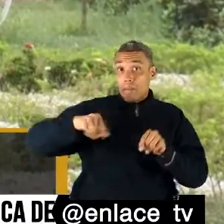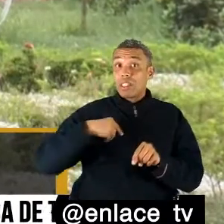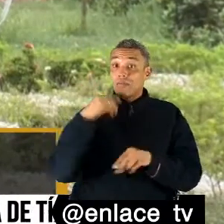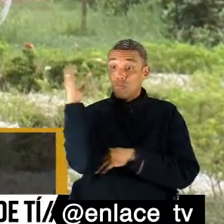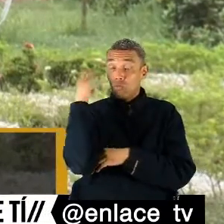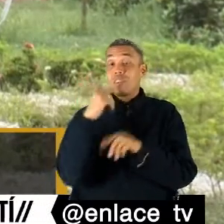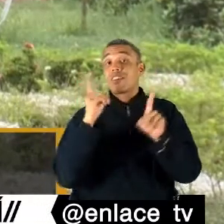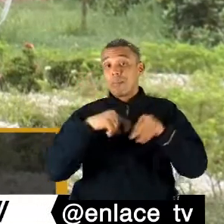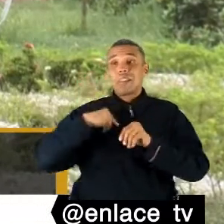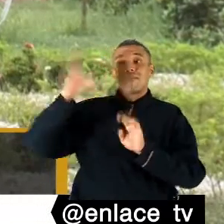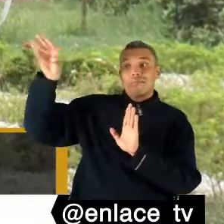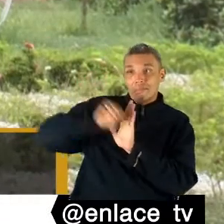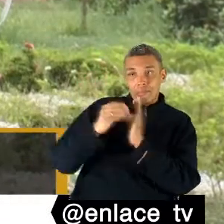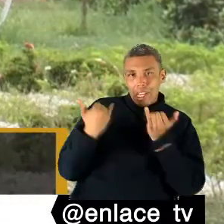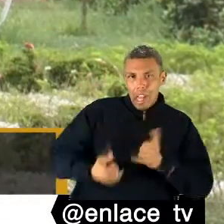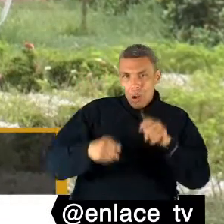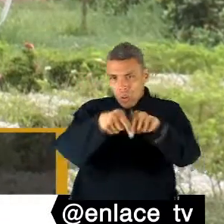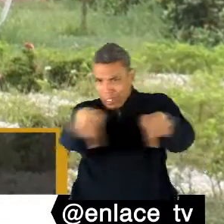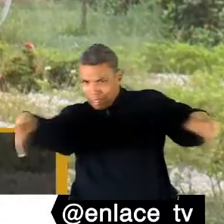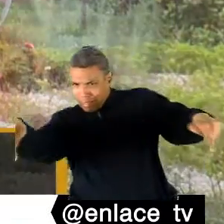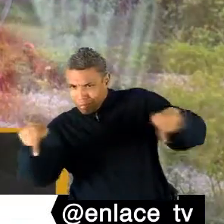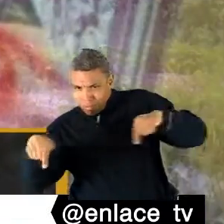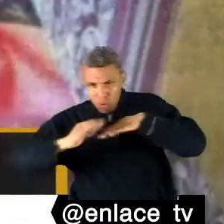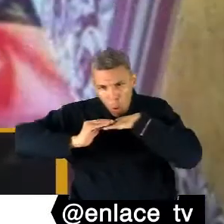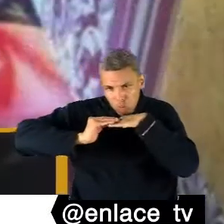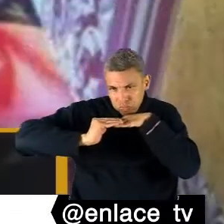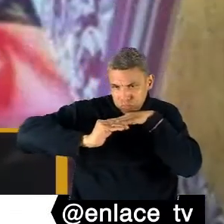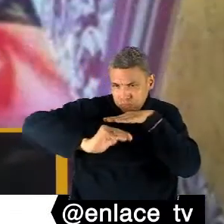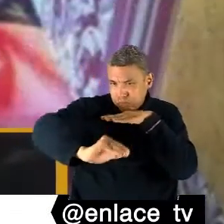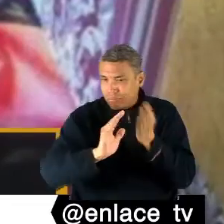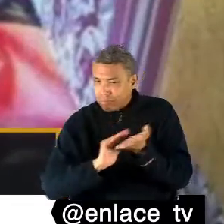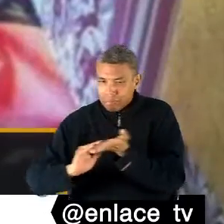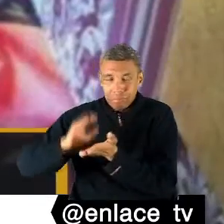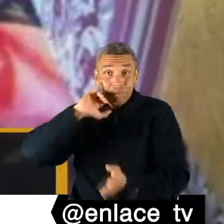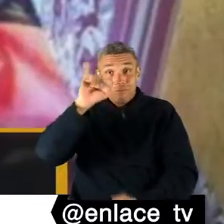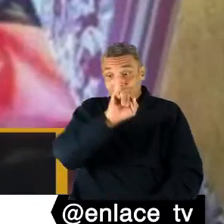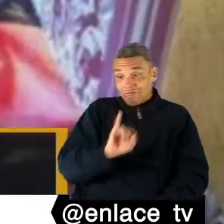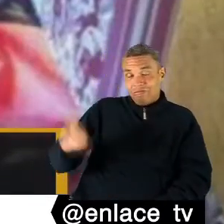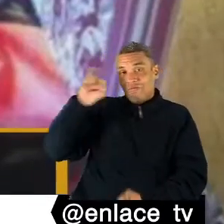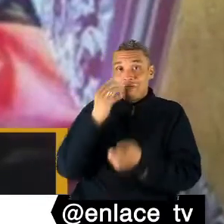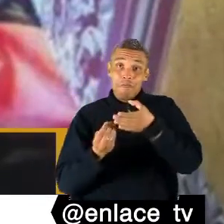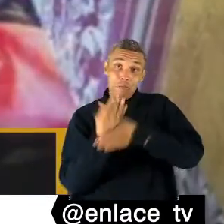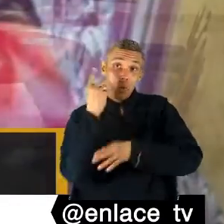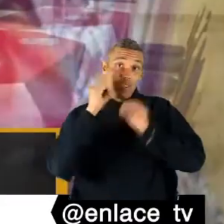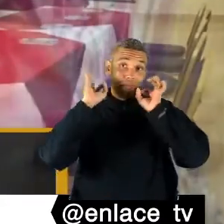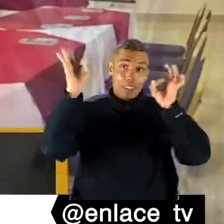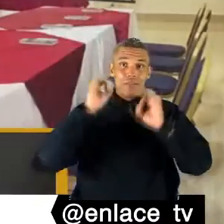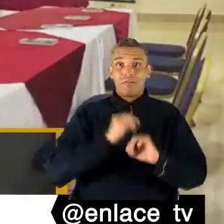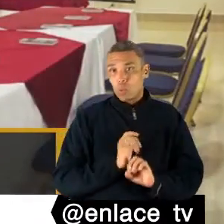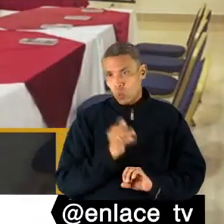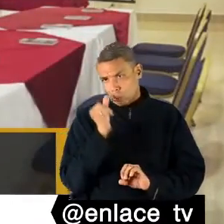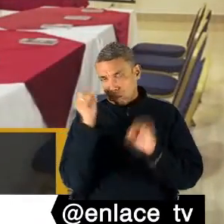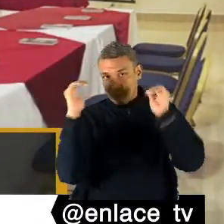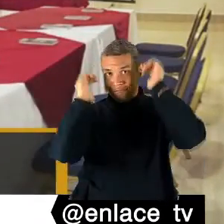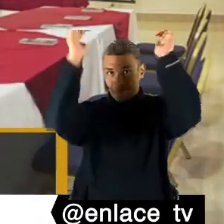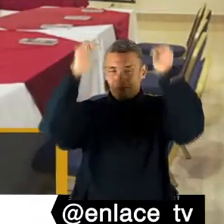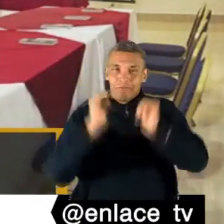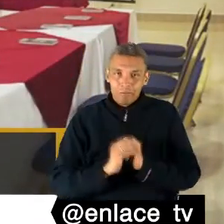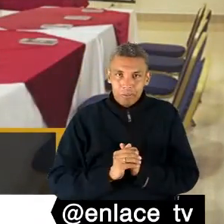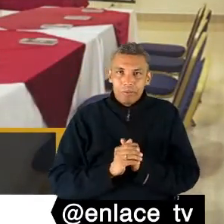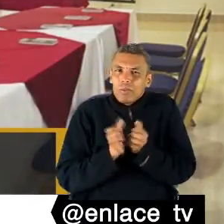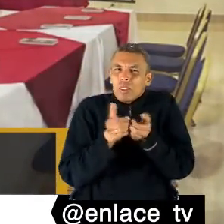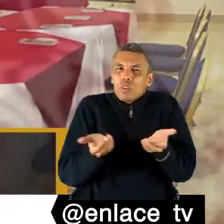nueva tendencia tan importante en el desarrollo de la arquitectura y el diseño de interiores, además de la ingeniería. Las características de la